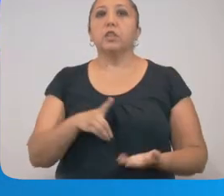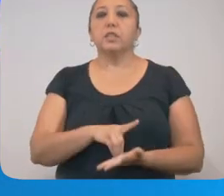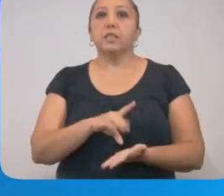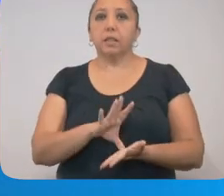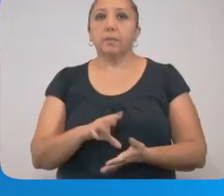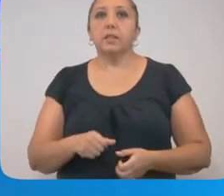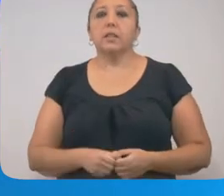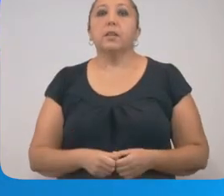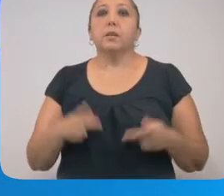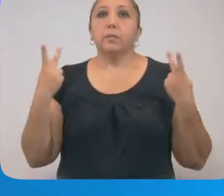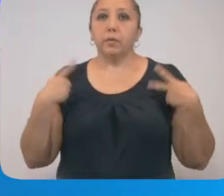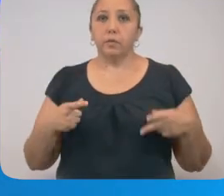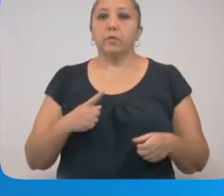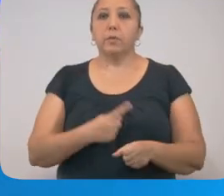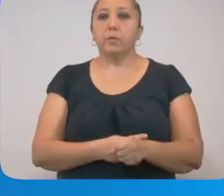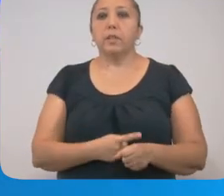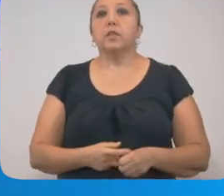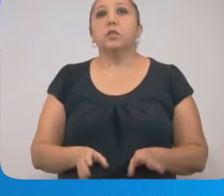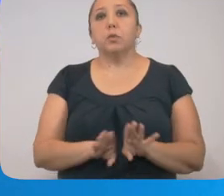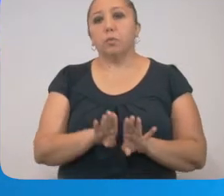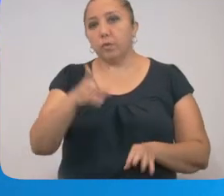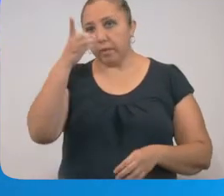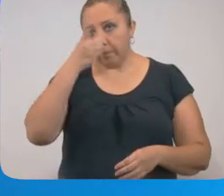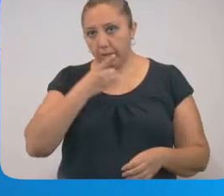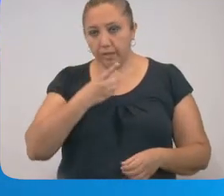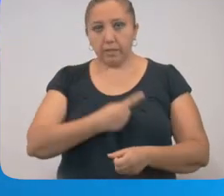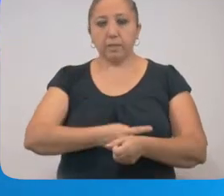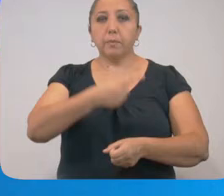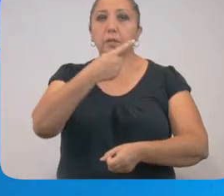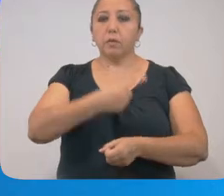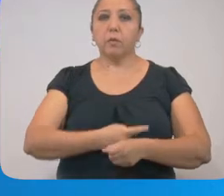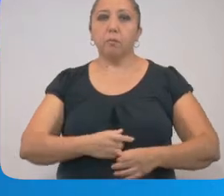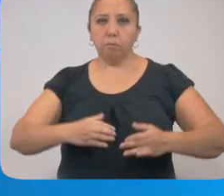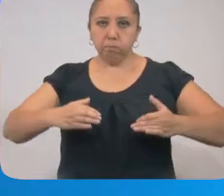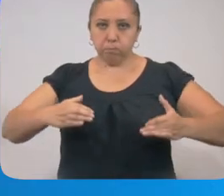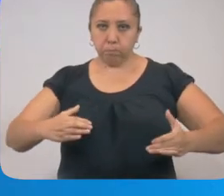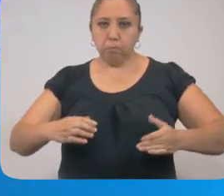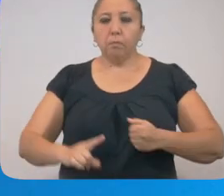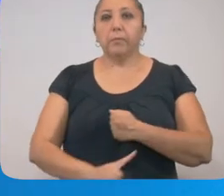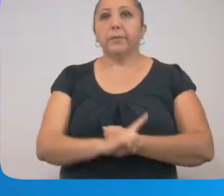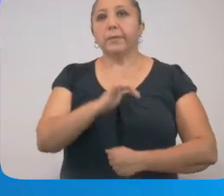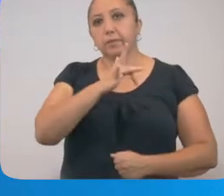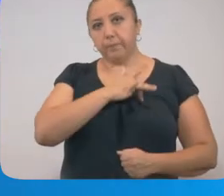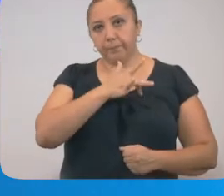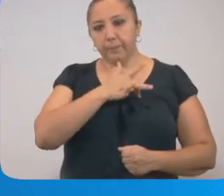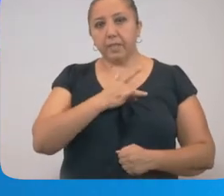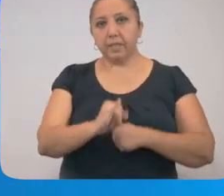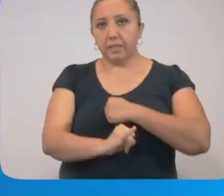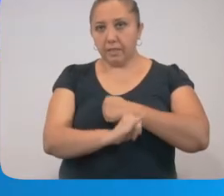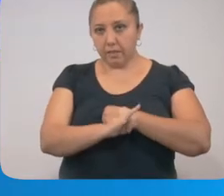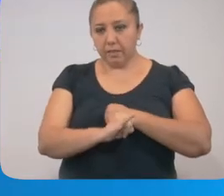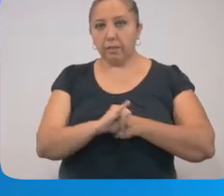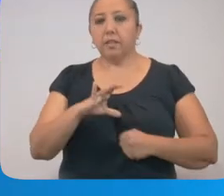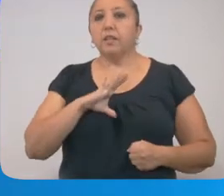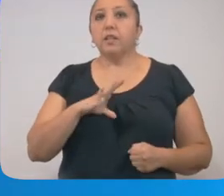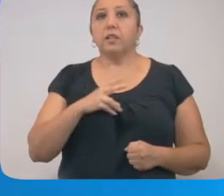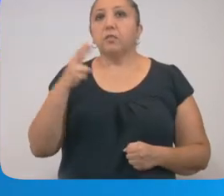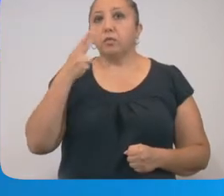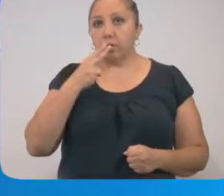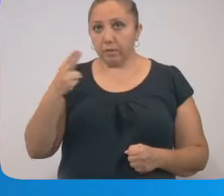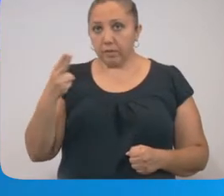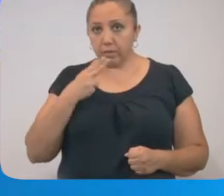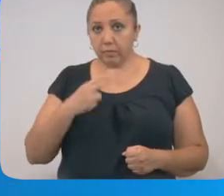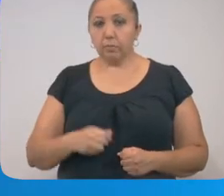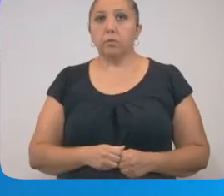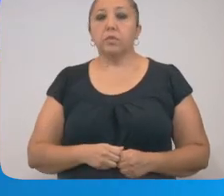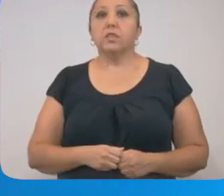discapacidad, personas con padecimientos como diabetes, hipertensión, sobrepeso, problemas cardíacos, VIH, cáncer o tabaquismo.